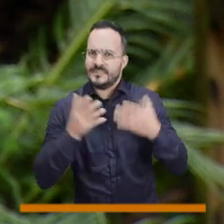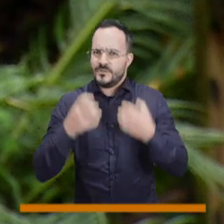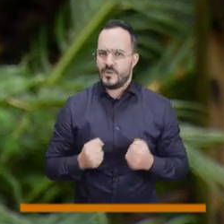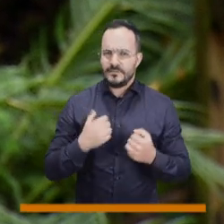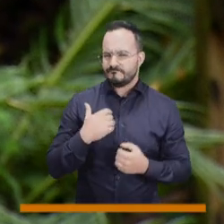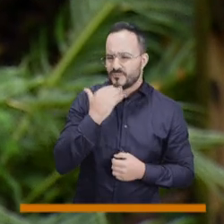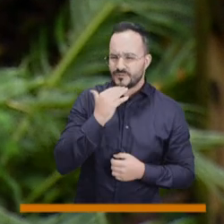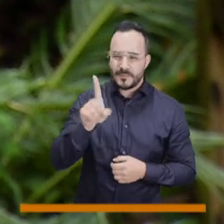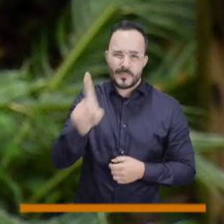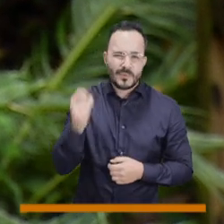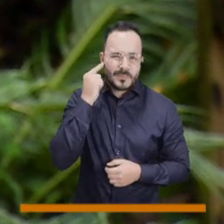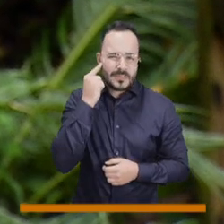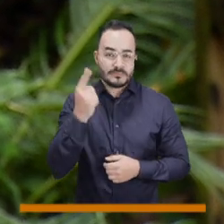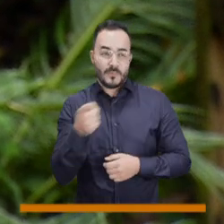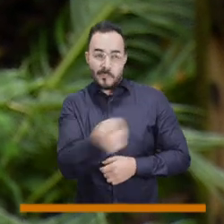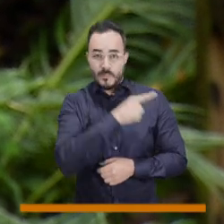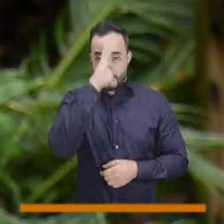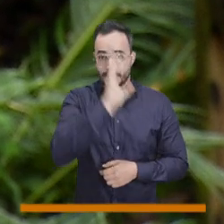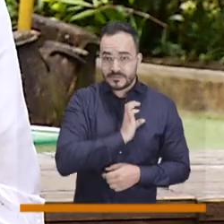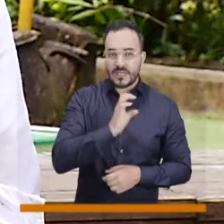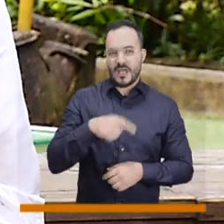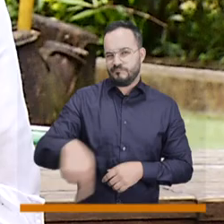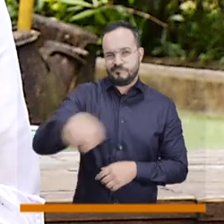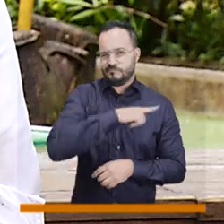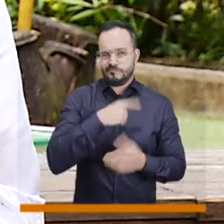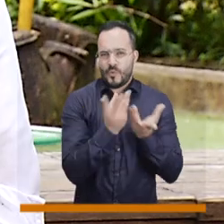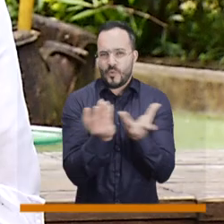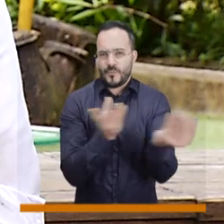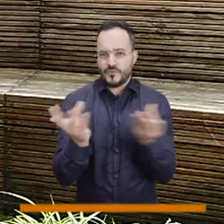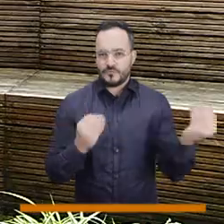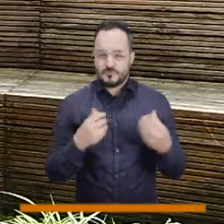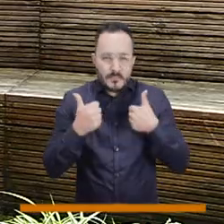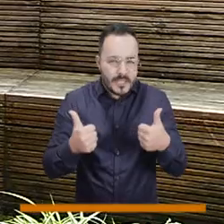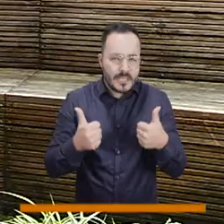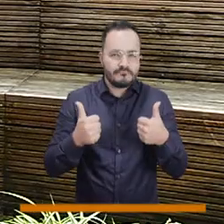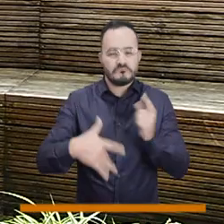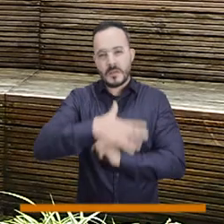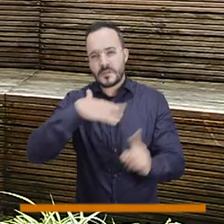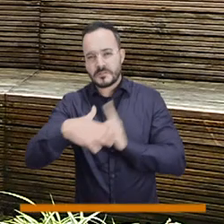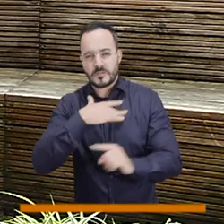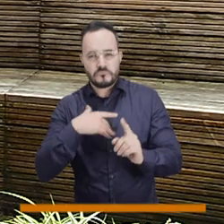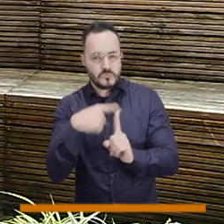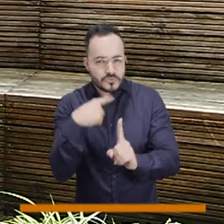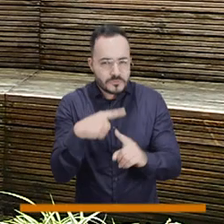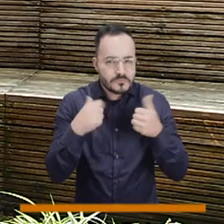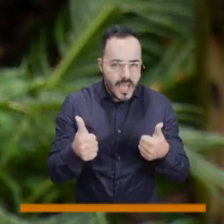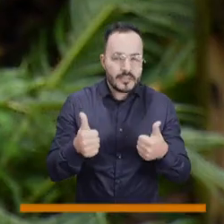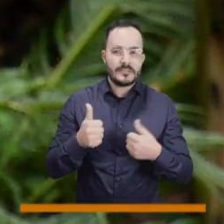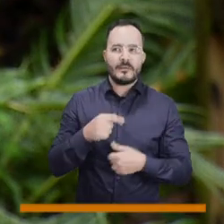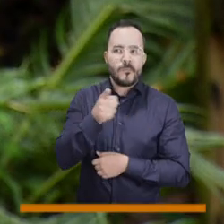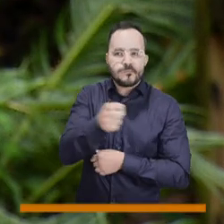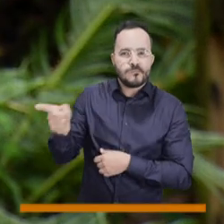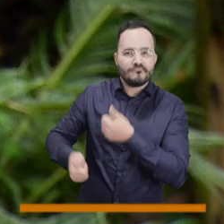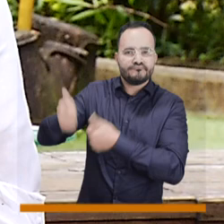son buenos o malos tiempos para la fuerza pública. ¿Hay un ambiente diferente sobre los